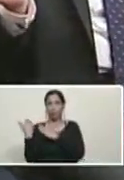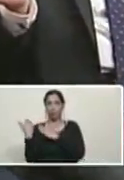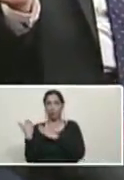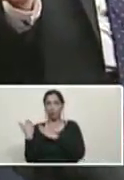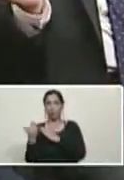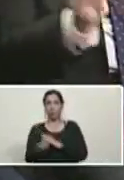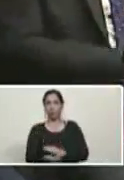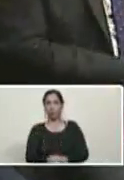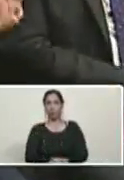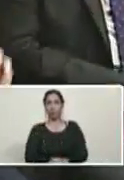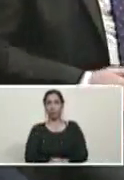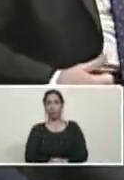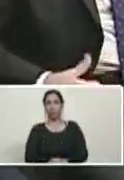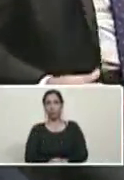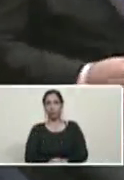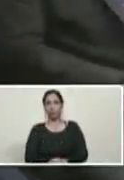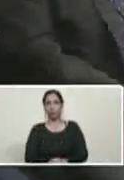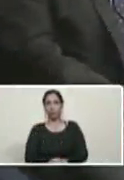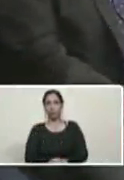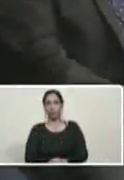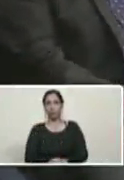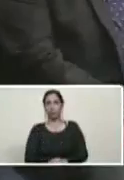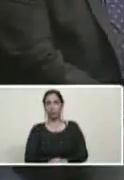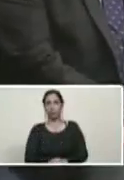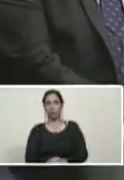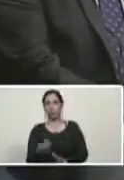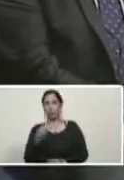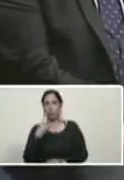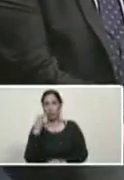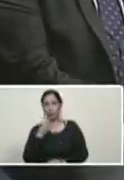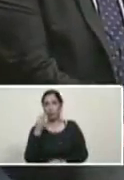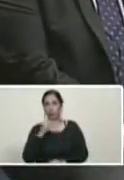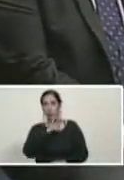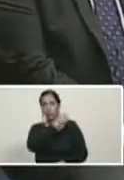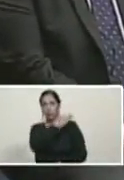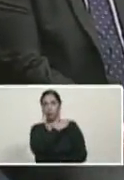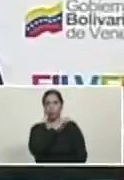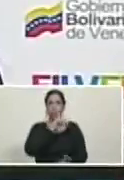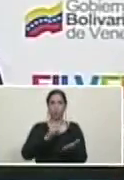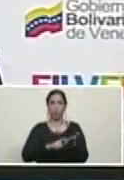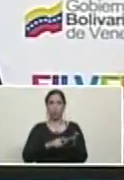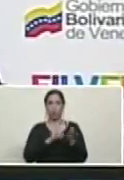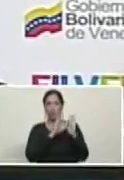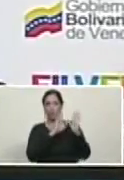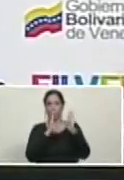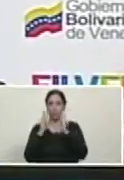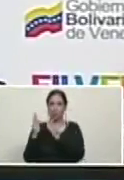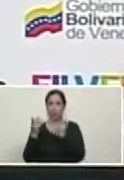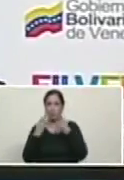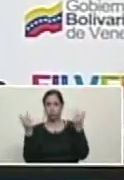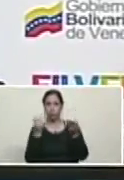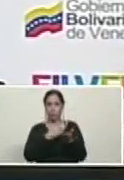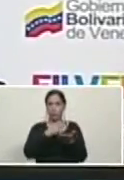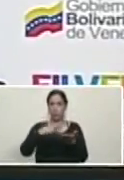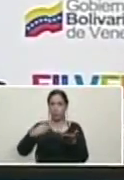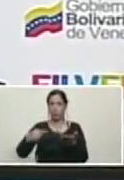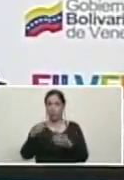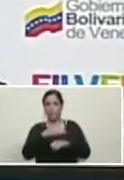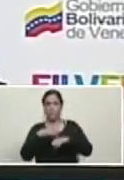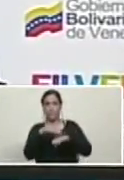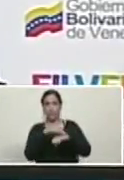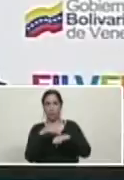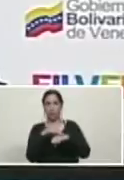Tursuku. Hamdi, joven director general de bibliotecas y publicaciones del